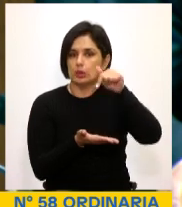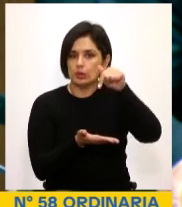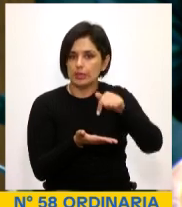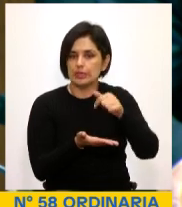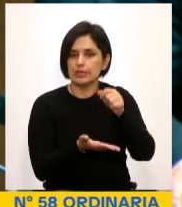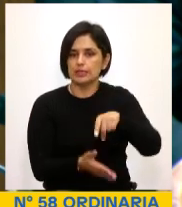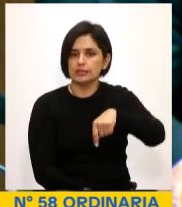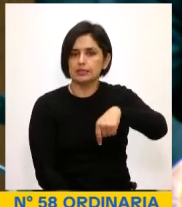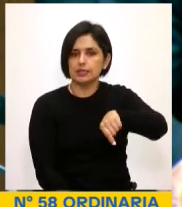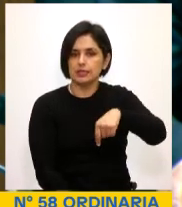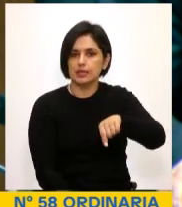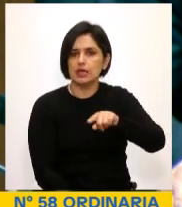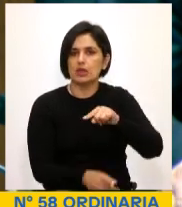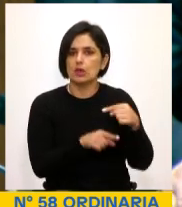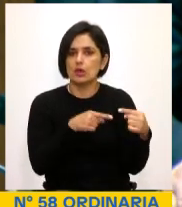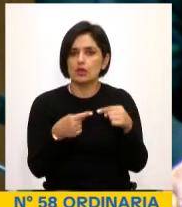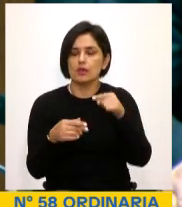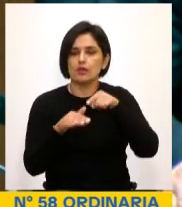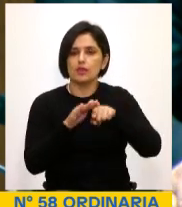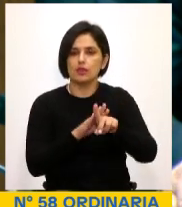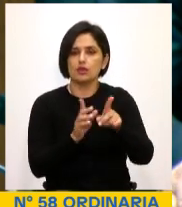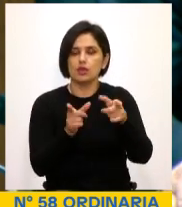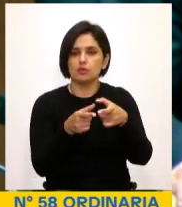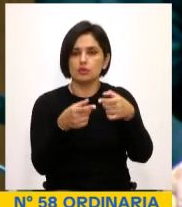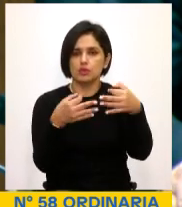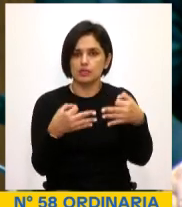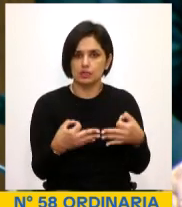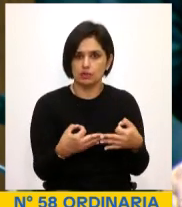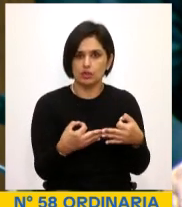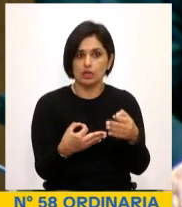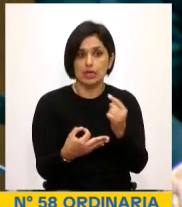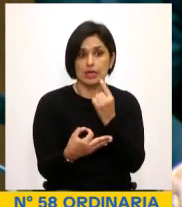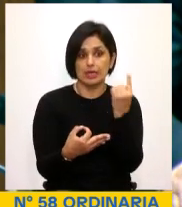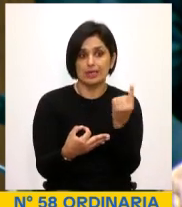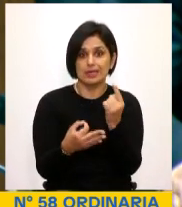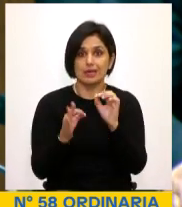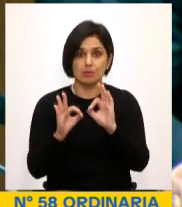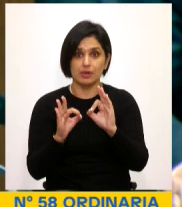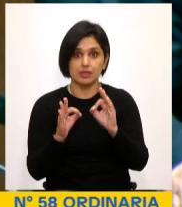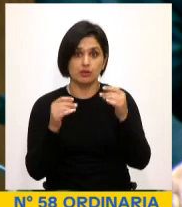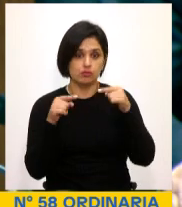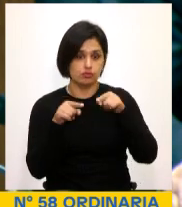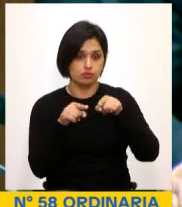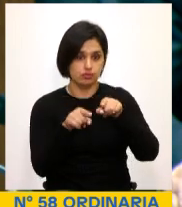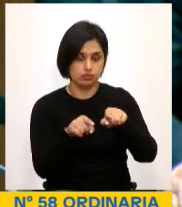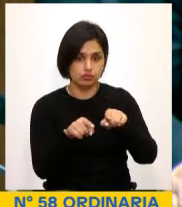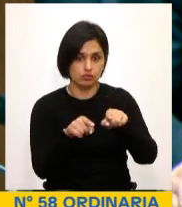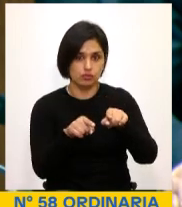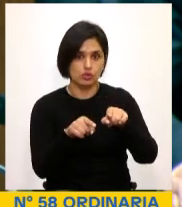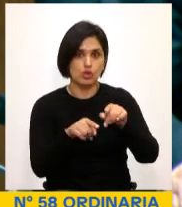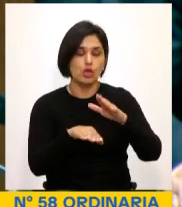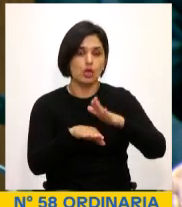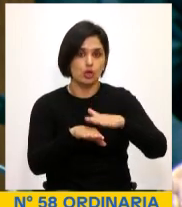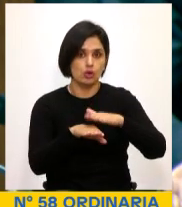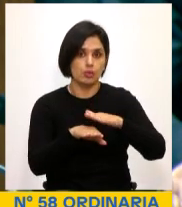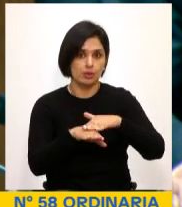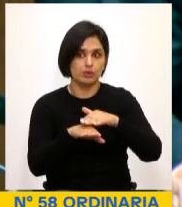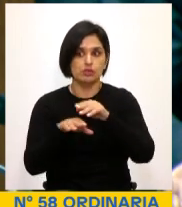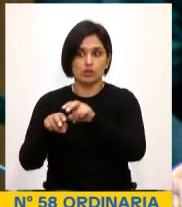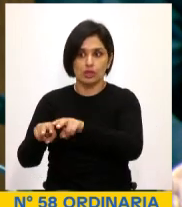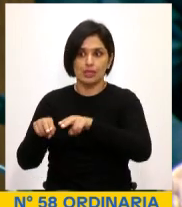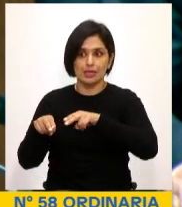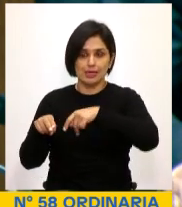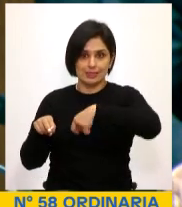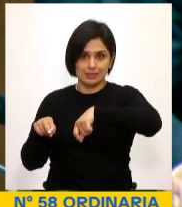2024 fue debatida en la comisión de seguridad tanto en general como en particular previo acuerdo de la sala en el primer informe